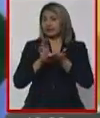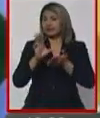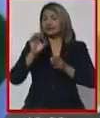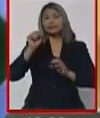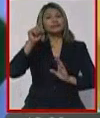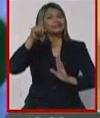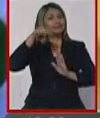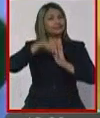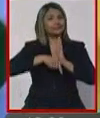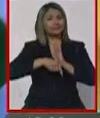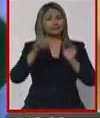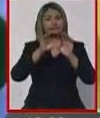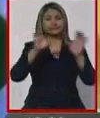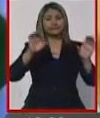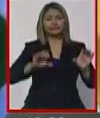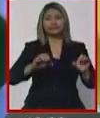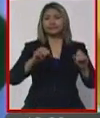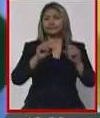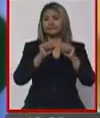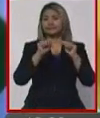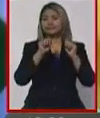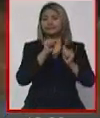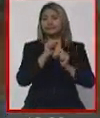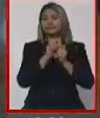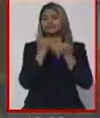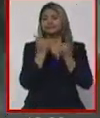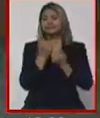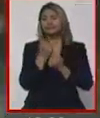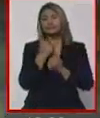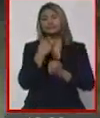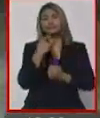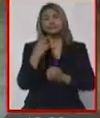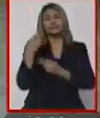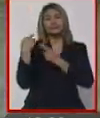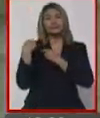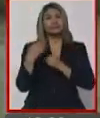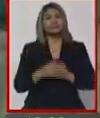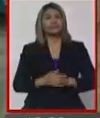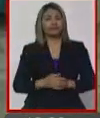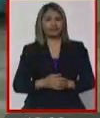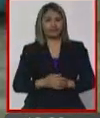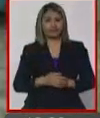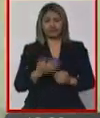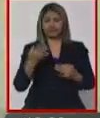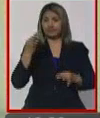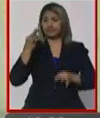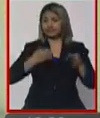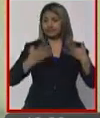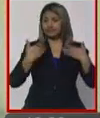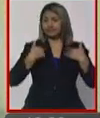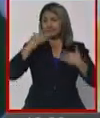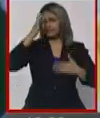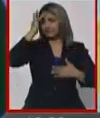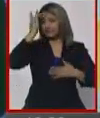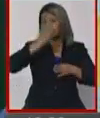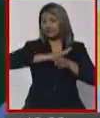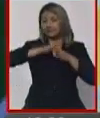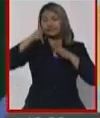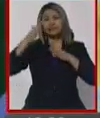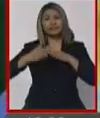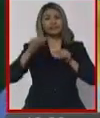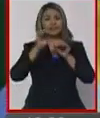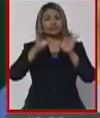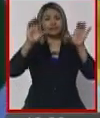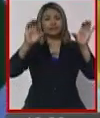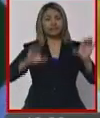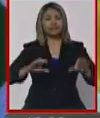grave, certificada por la entidad competente. Con enfermedad terminal, debidamente certificada por la